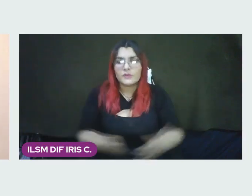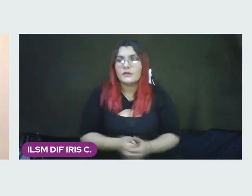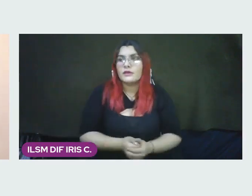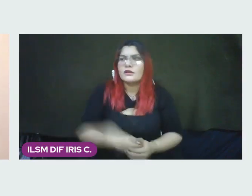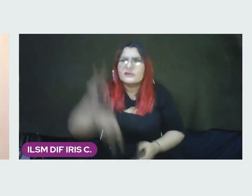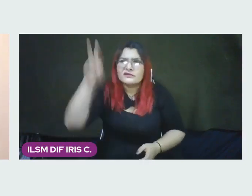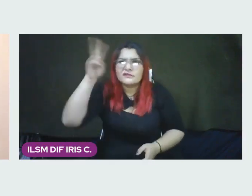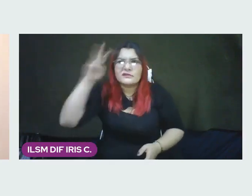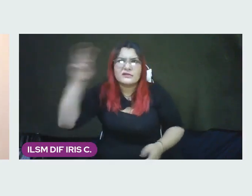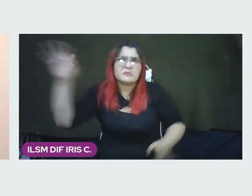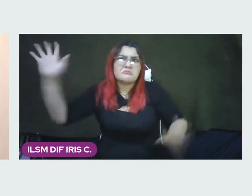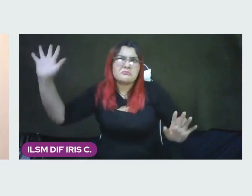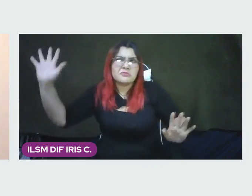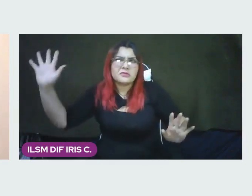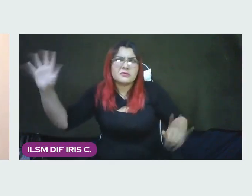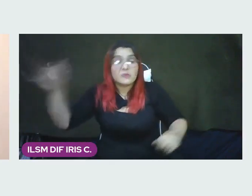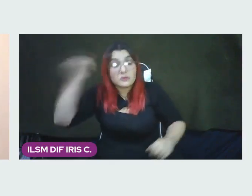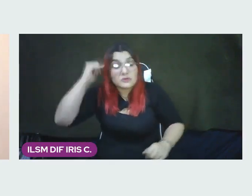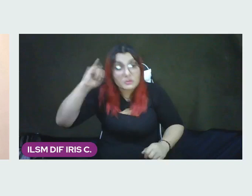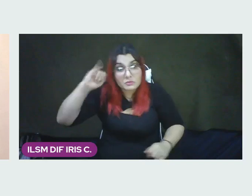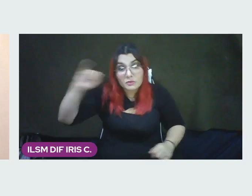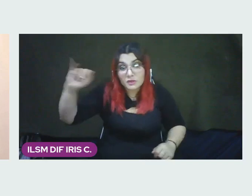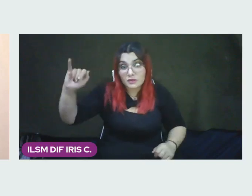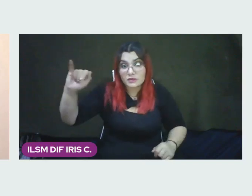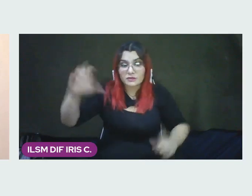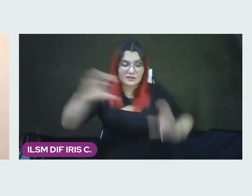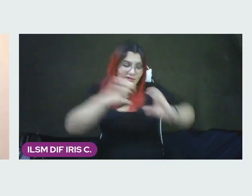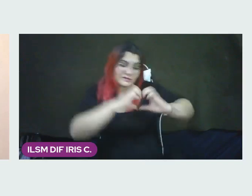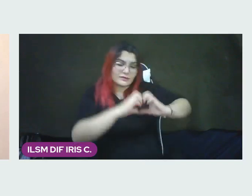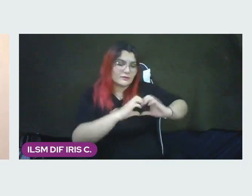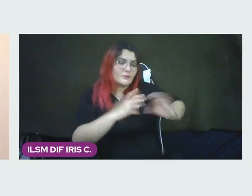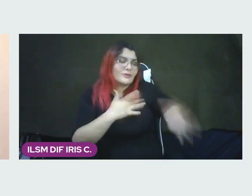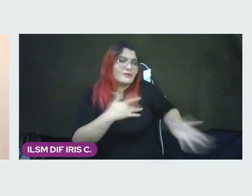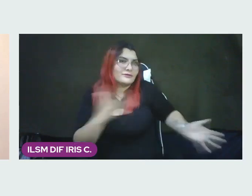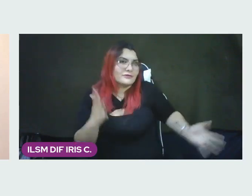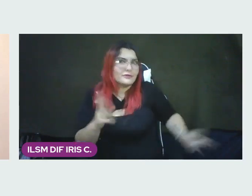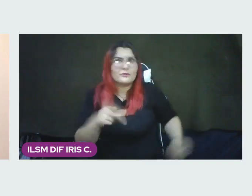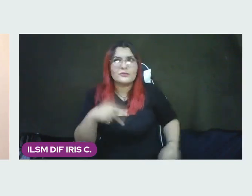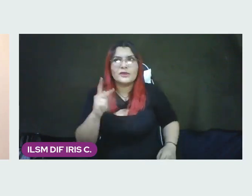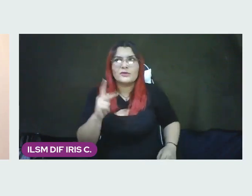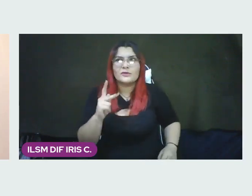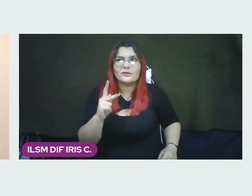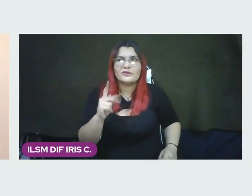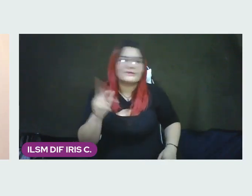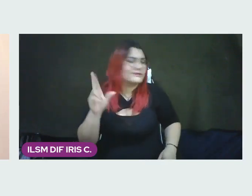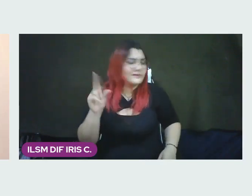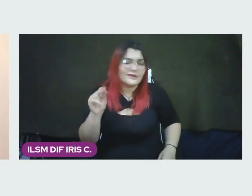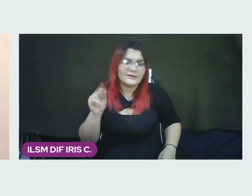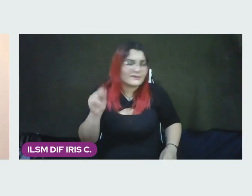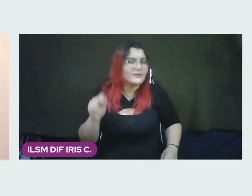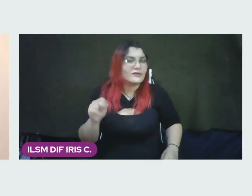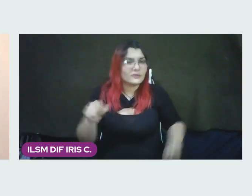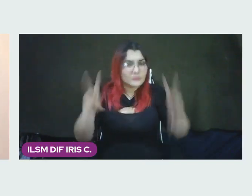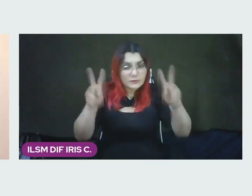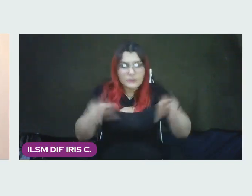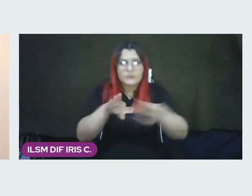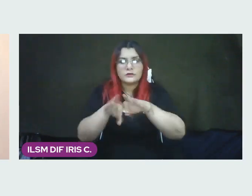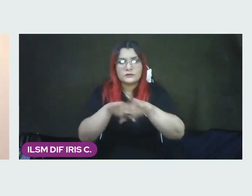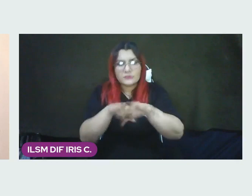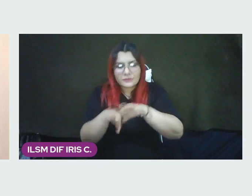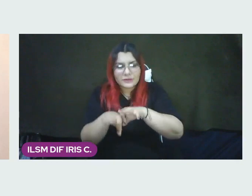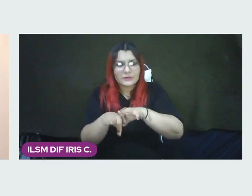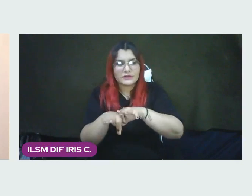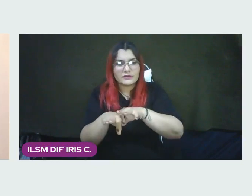Pero realmente, ¿dónde duele? Y entonces comienza uno con esta parte emocional a